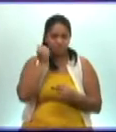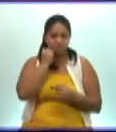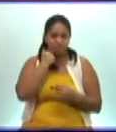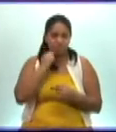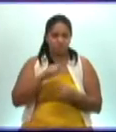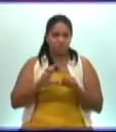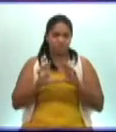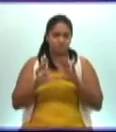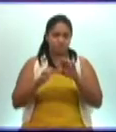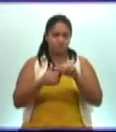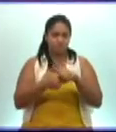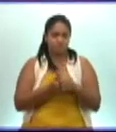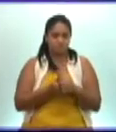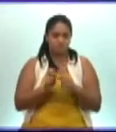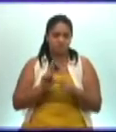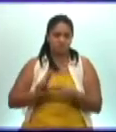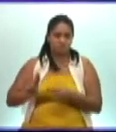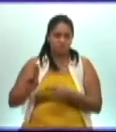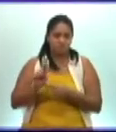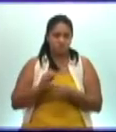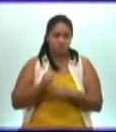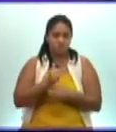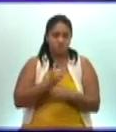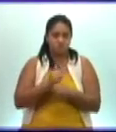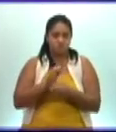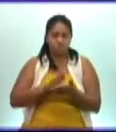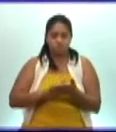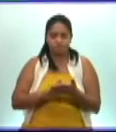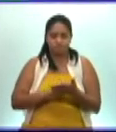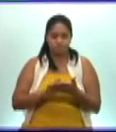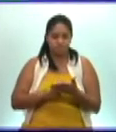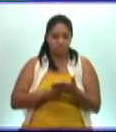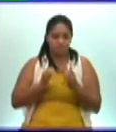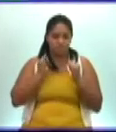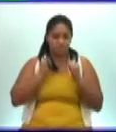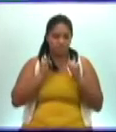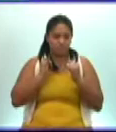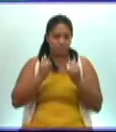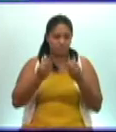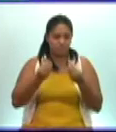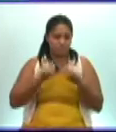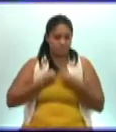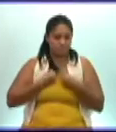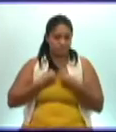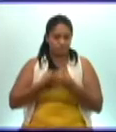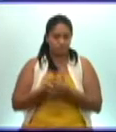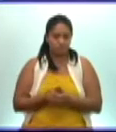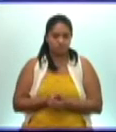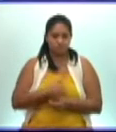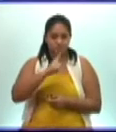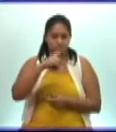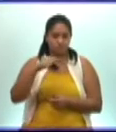mundo y el universo usando tan solo la información contenida en las diferentes ondas en el espectro electromagnético.